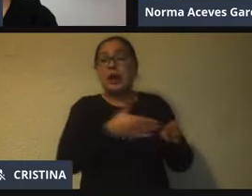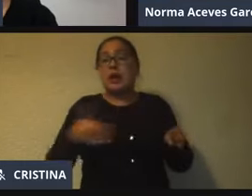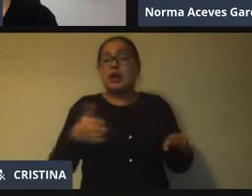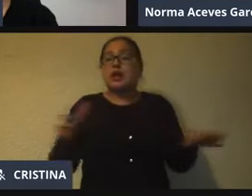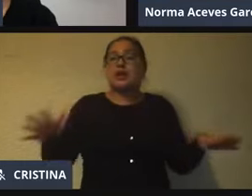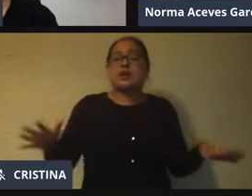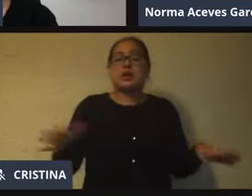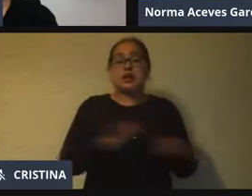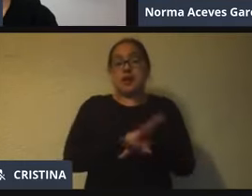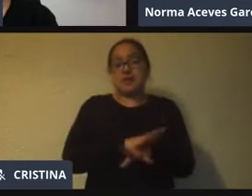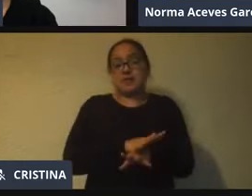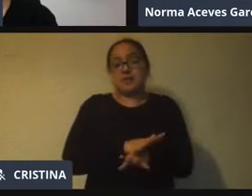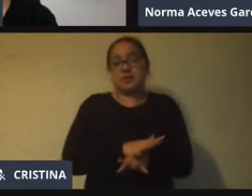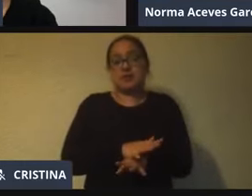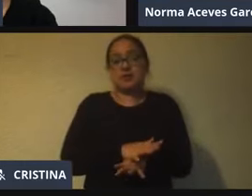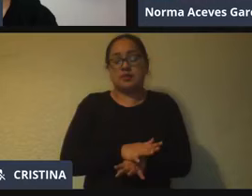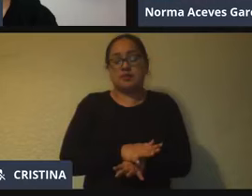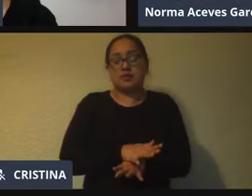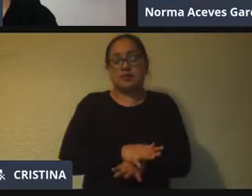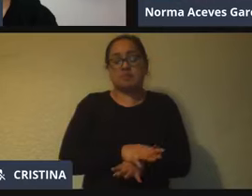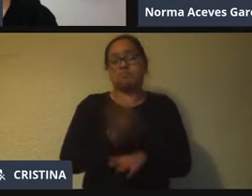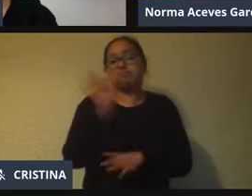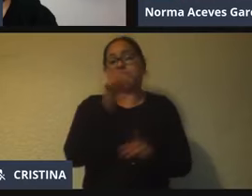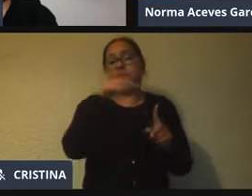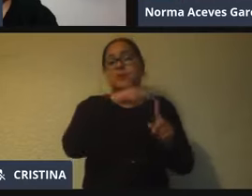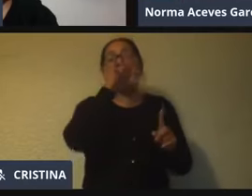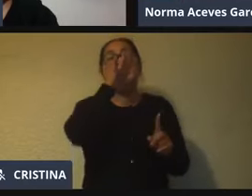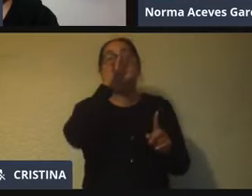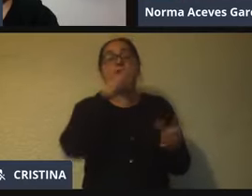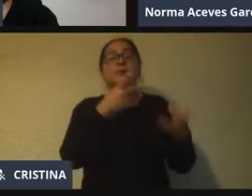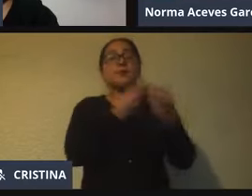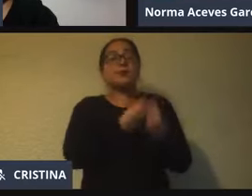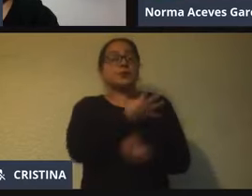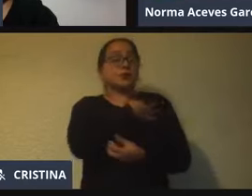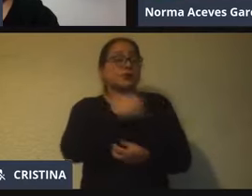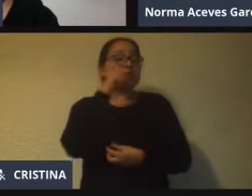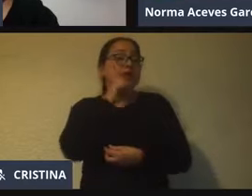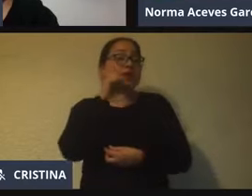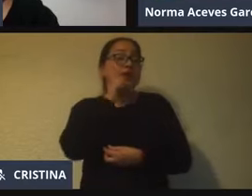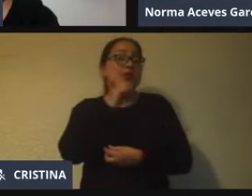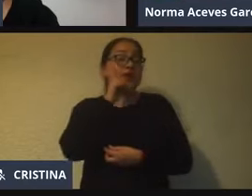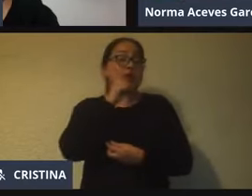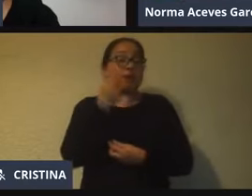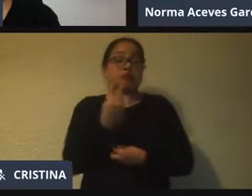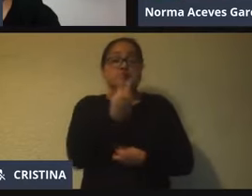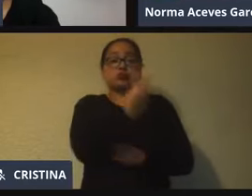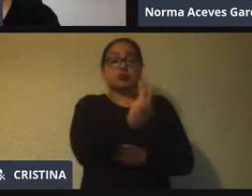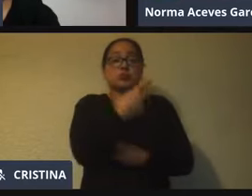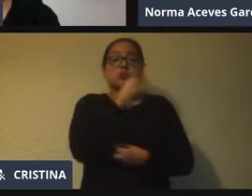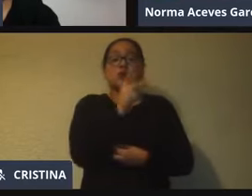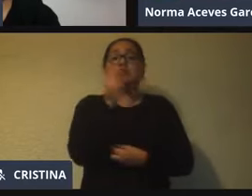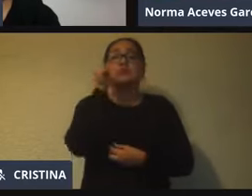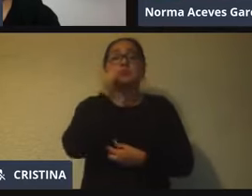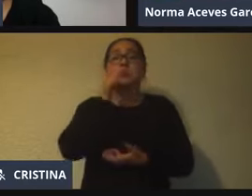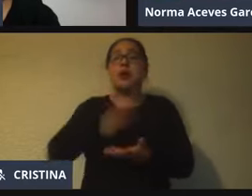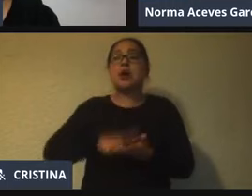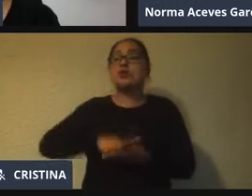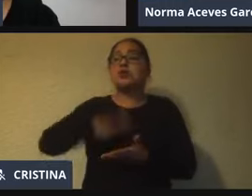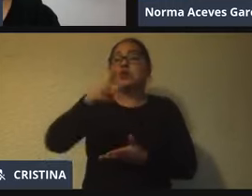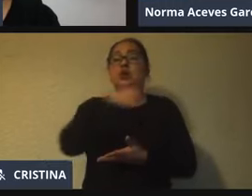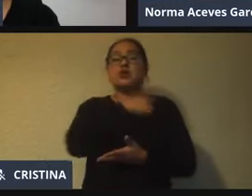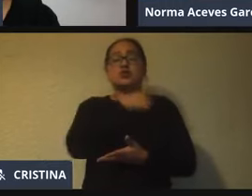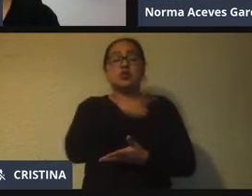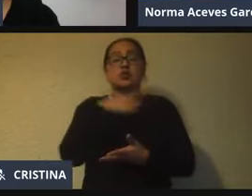el contexto, pero si la mamá vive con la niña y la mayor parte del día están solos, pero ahorita está toda la